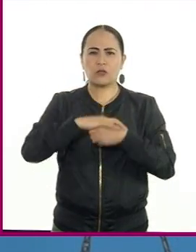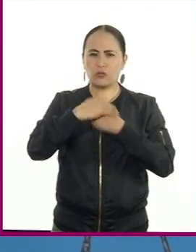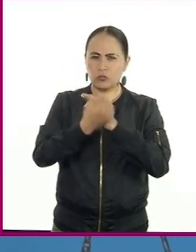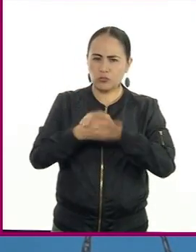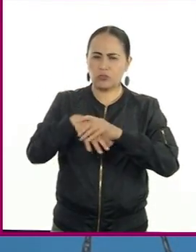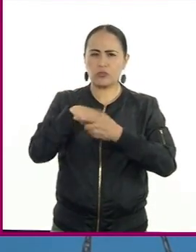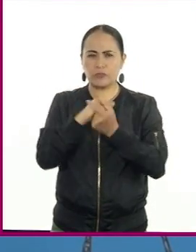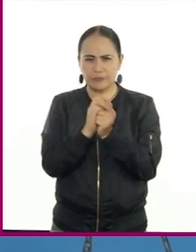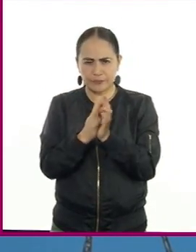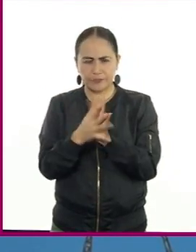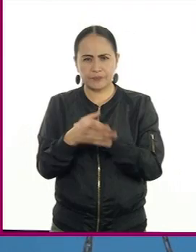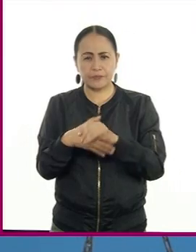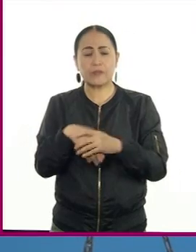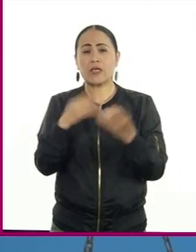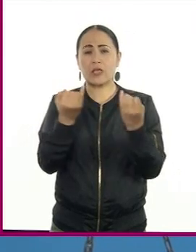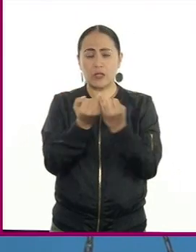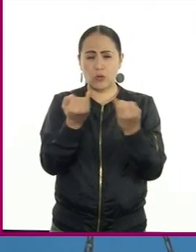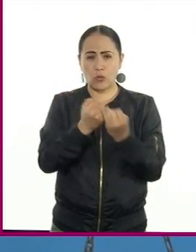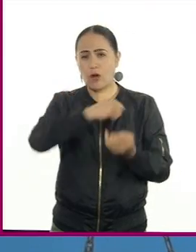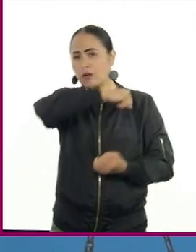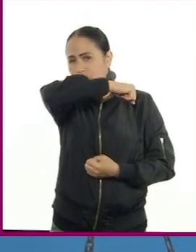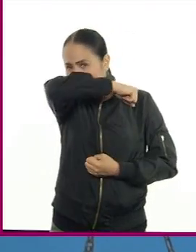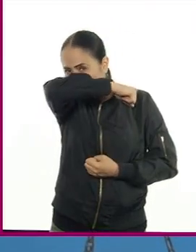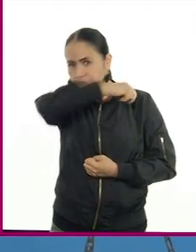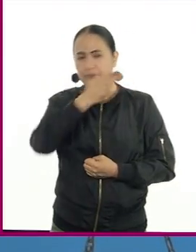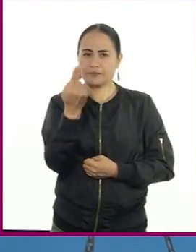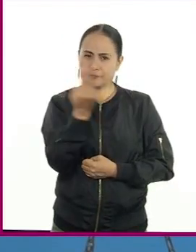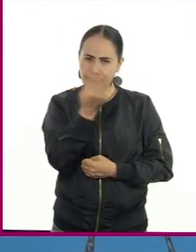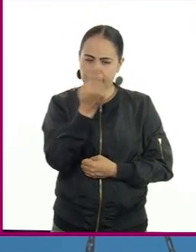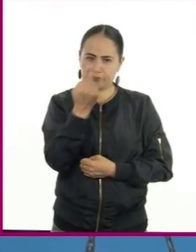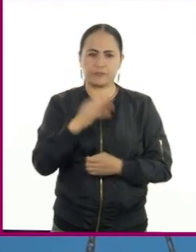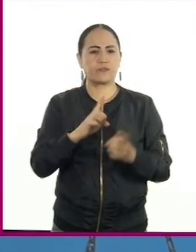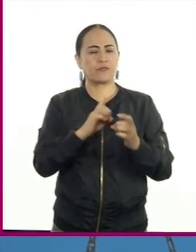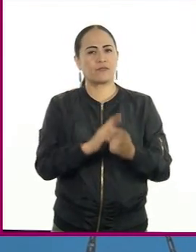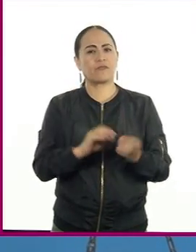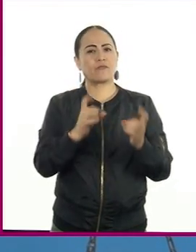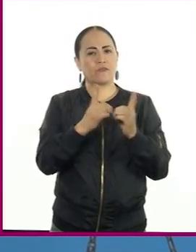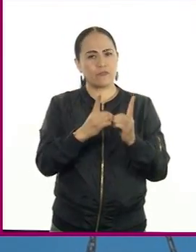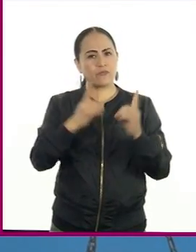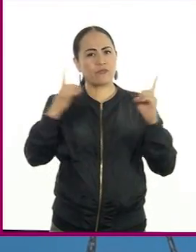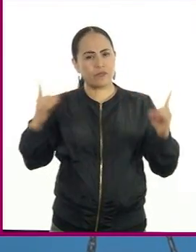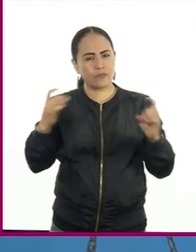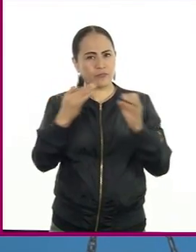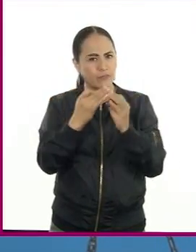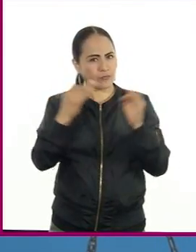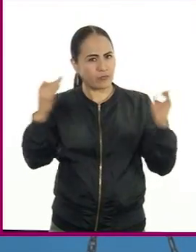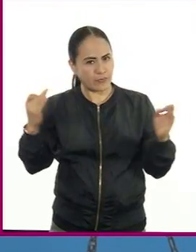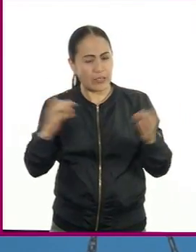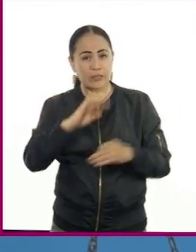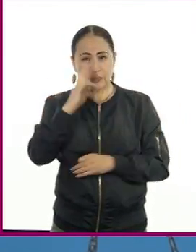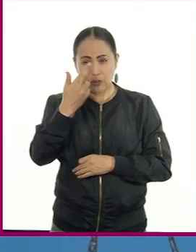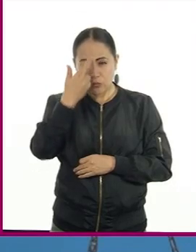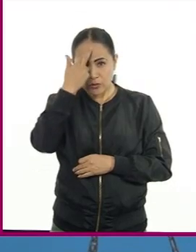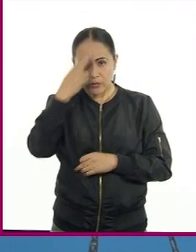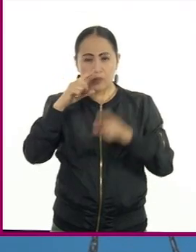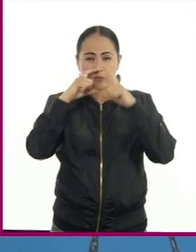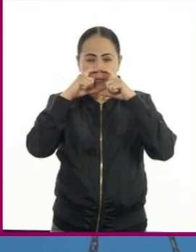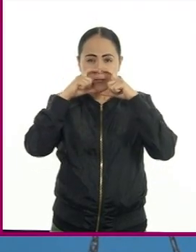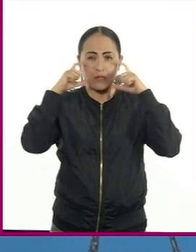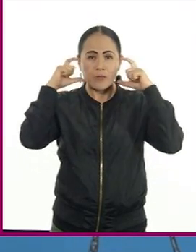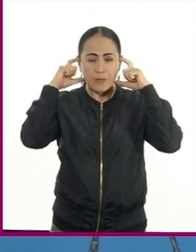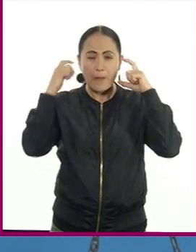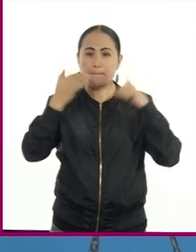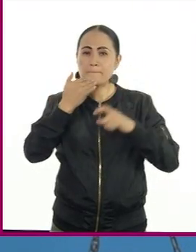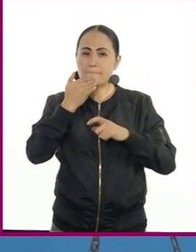como practicar el estornudo de etiqueta, mantener la sana distancia. Recuerden usar el cubrebocas